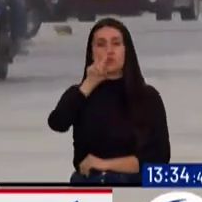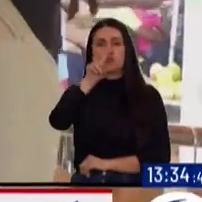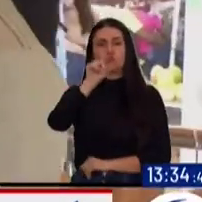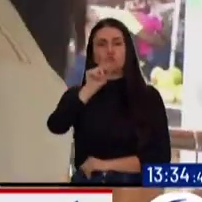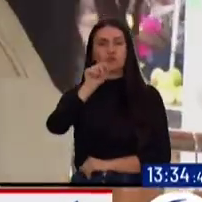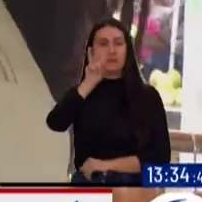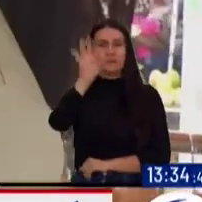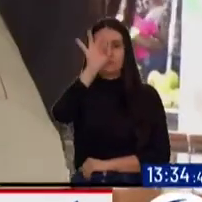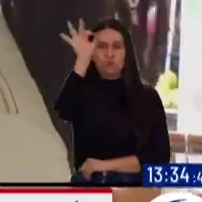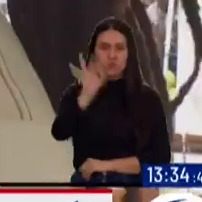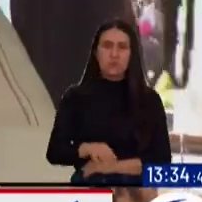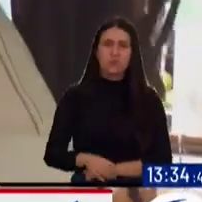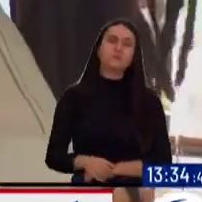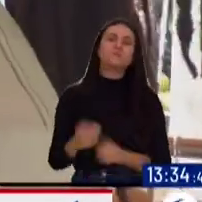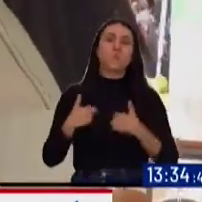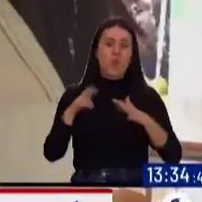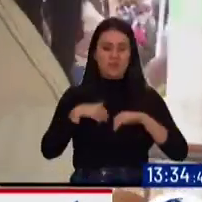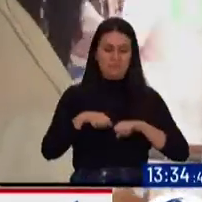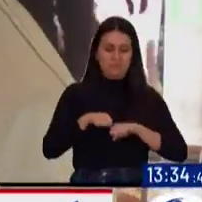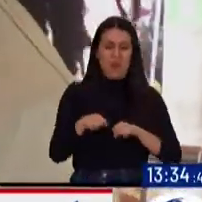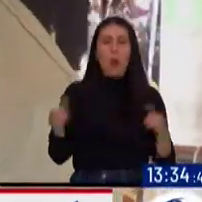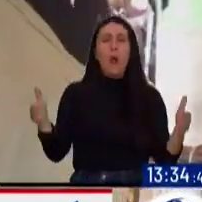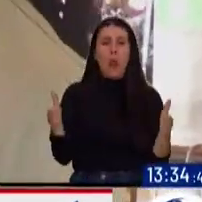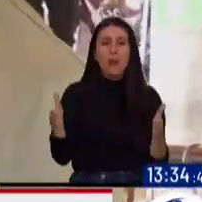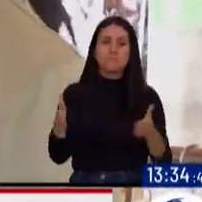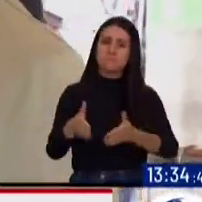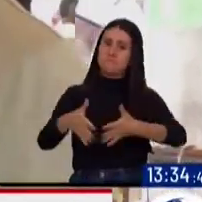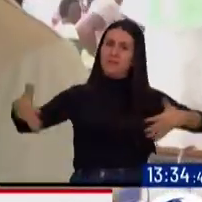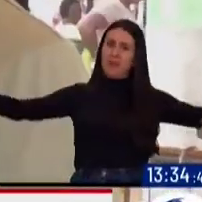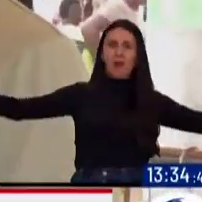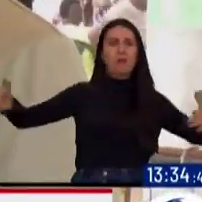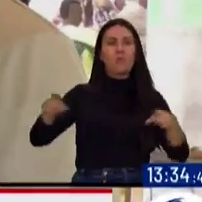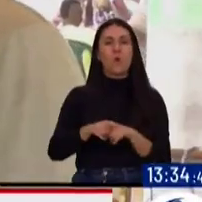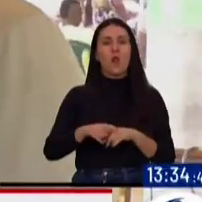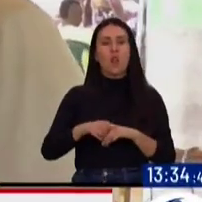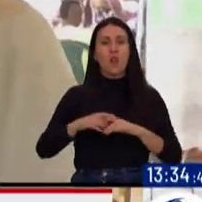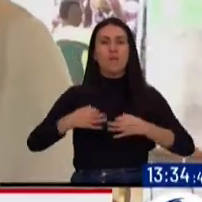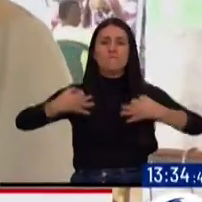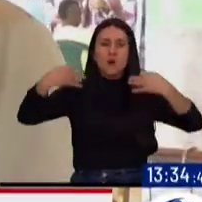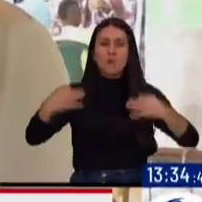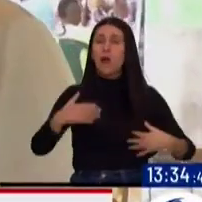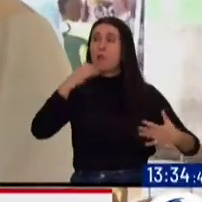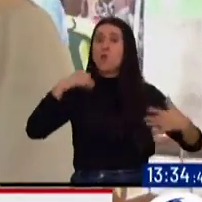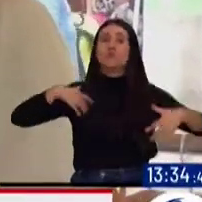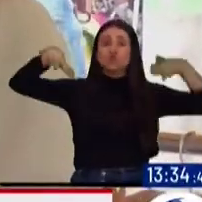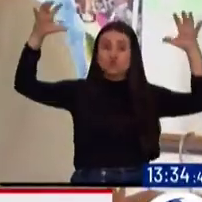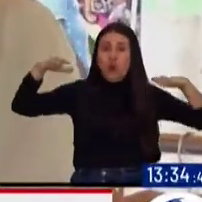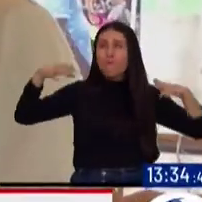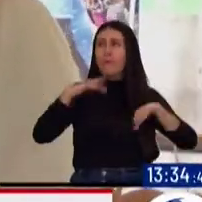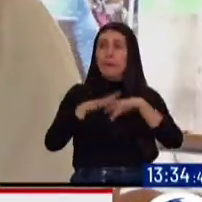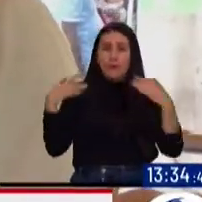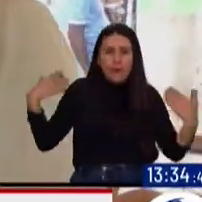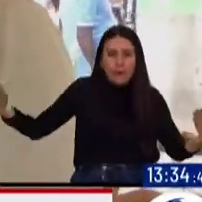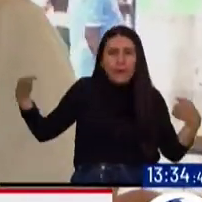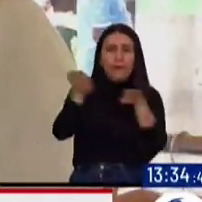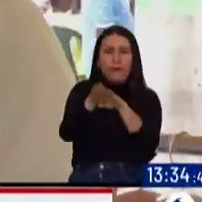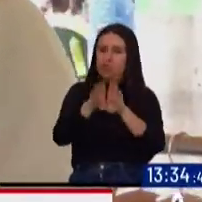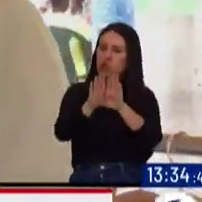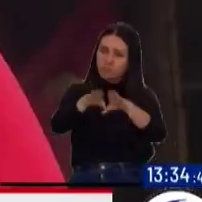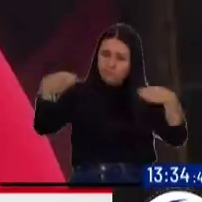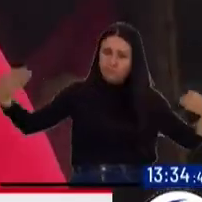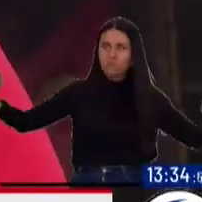62.3%. Ampliar una carretica que sea más formal, que cuando venga el agua no tenga dificultades para vender o no tenga que cerrar